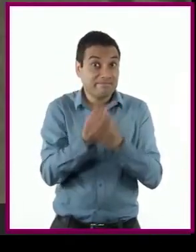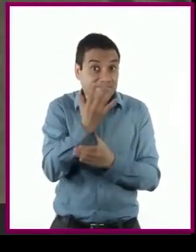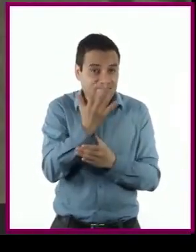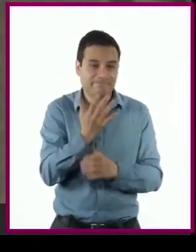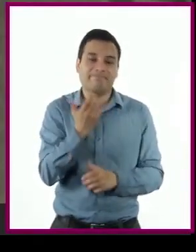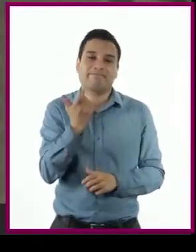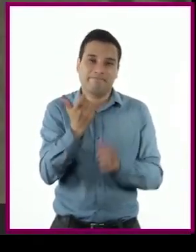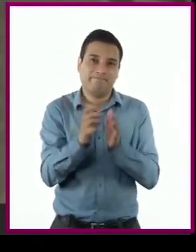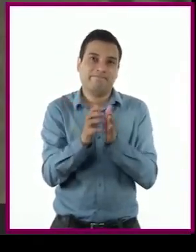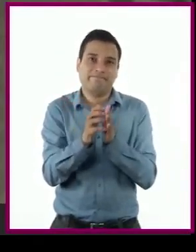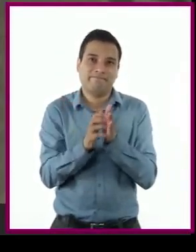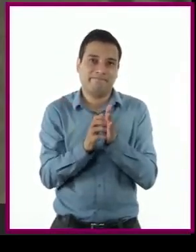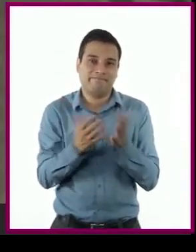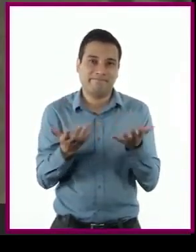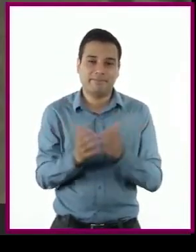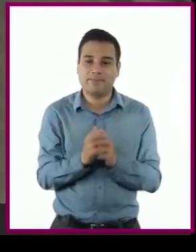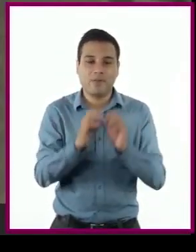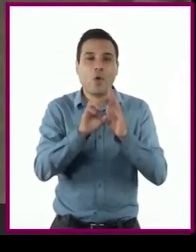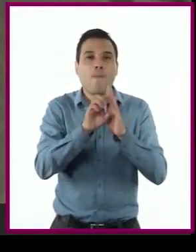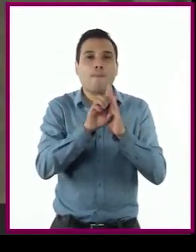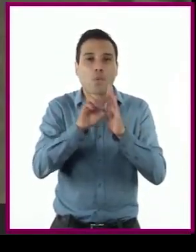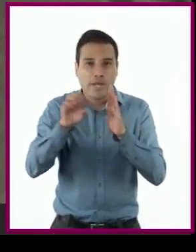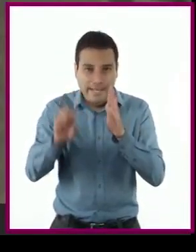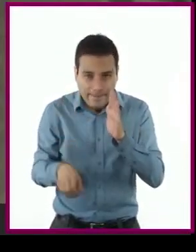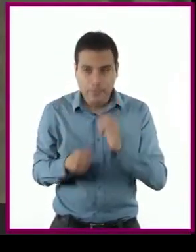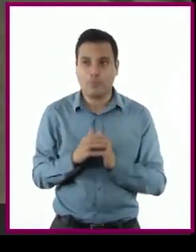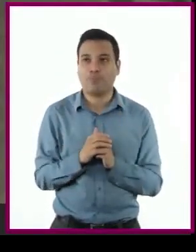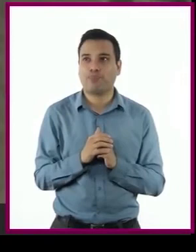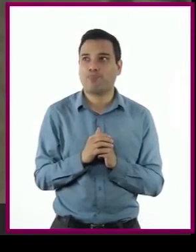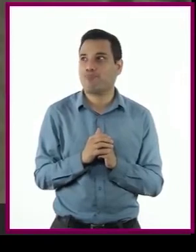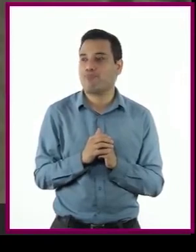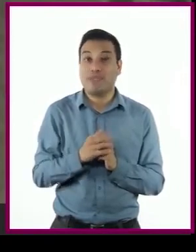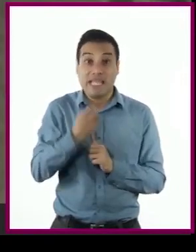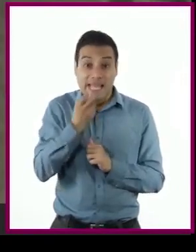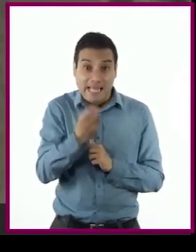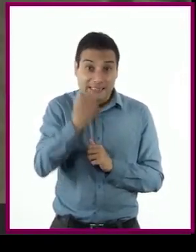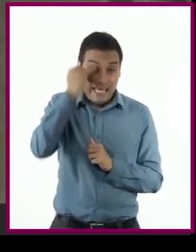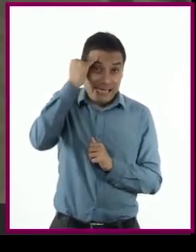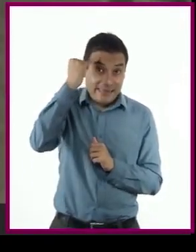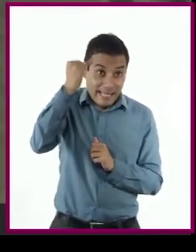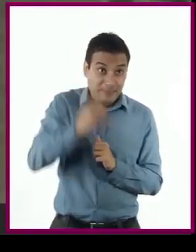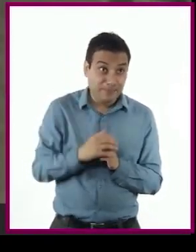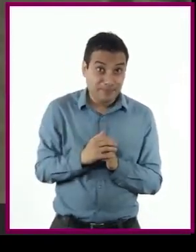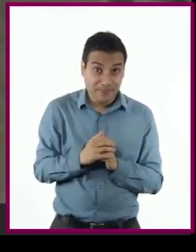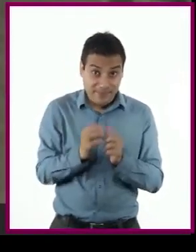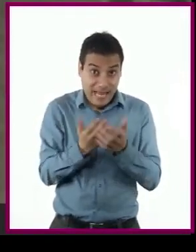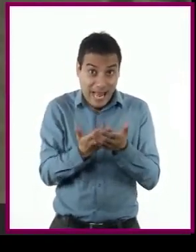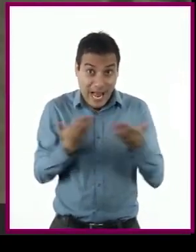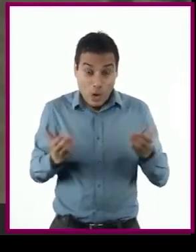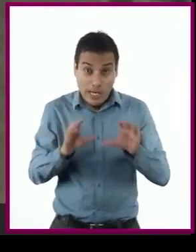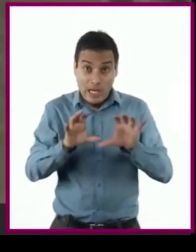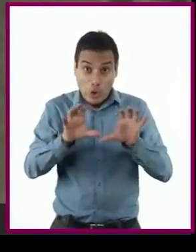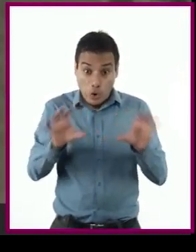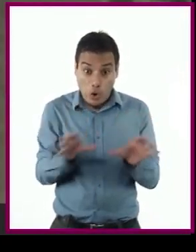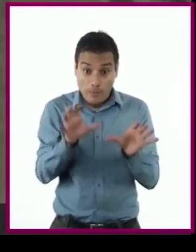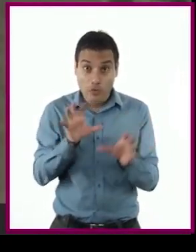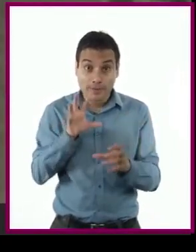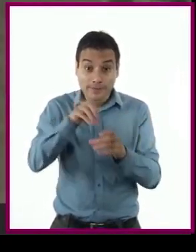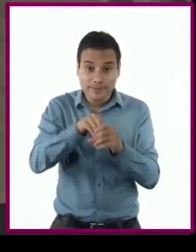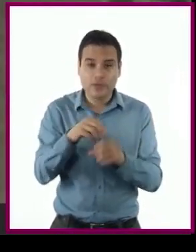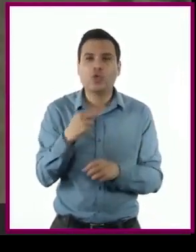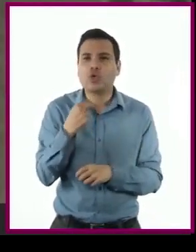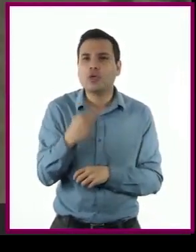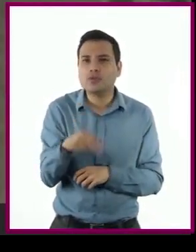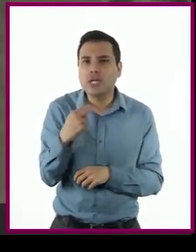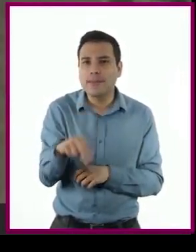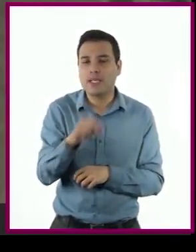económica. Por ejemplo, si se traslada esa idea a una computadora actual, se le traduce como